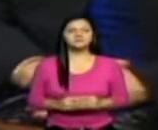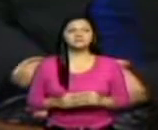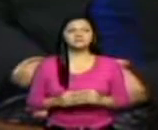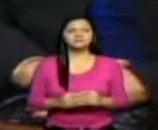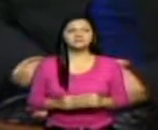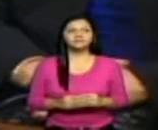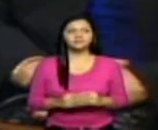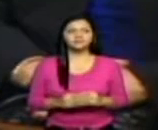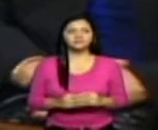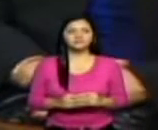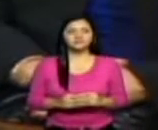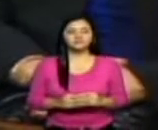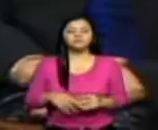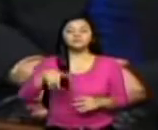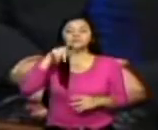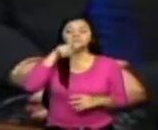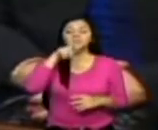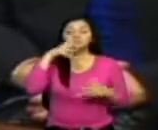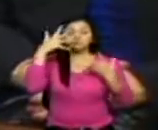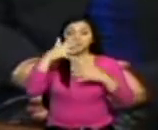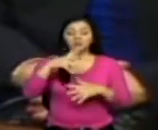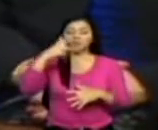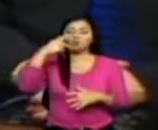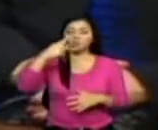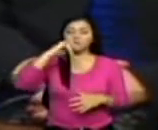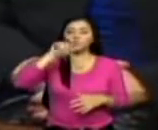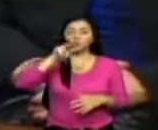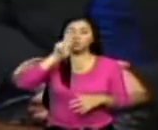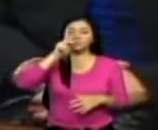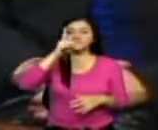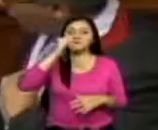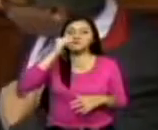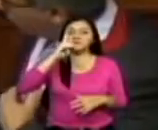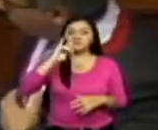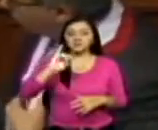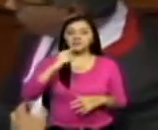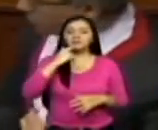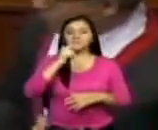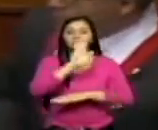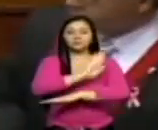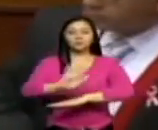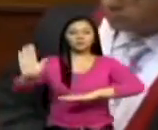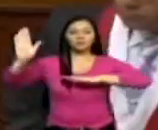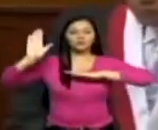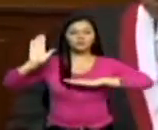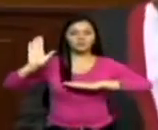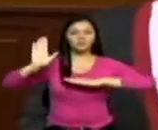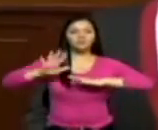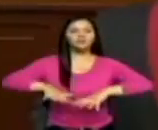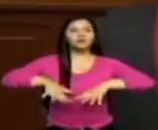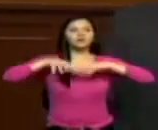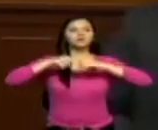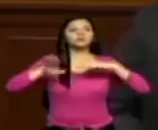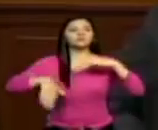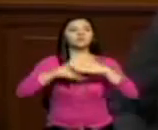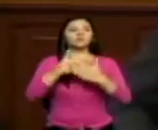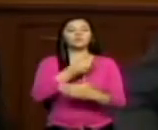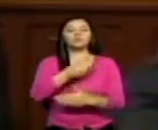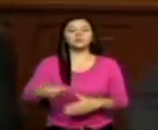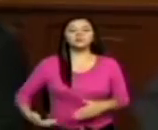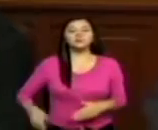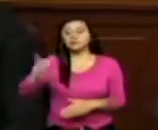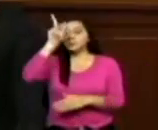Kuczynski Kodar, quien conforme al mandato constitucional prestará juramento para asumir el cargo de presidente de la